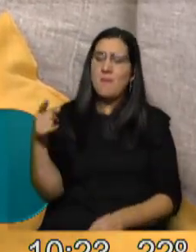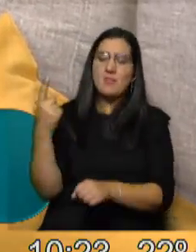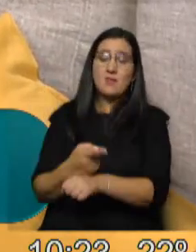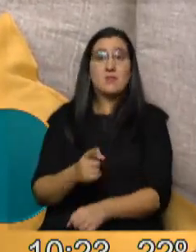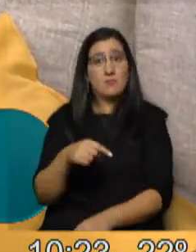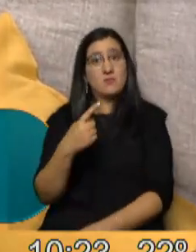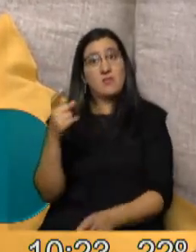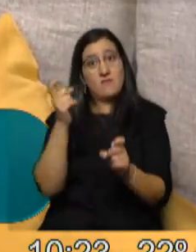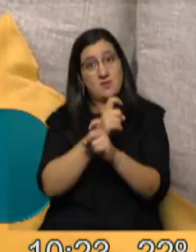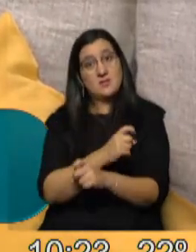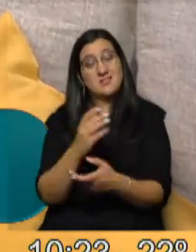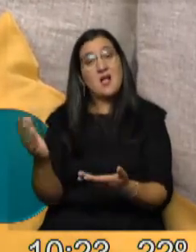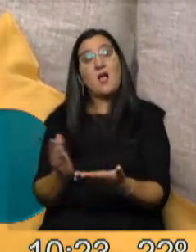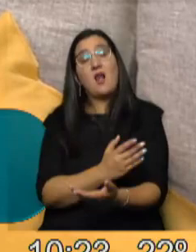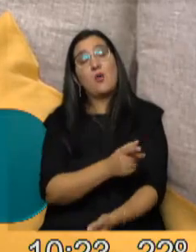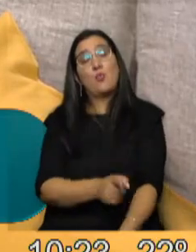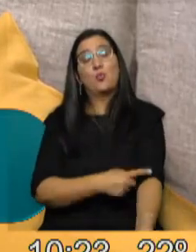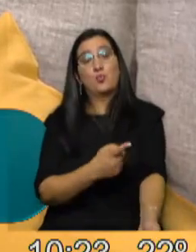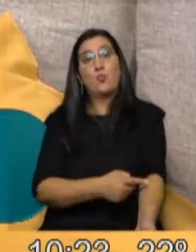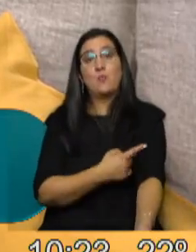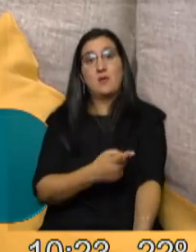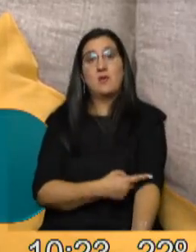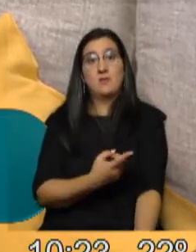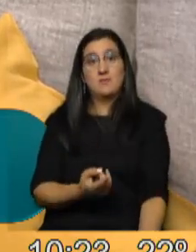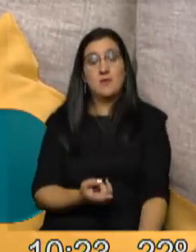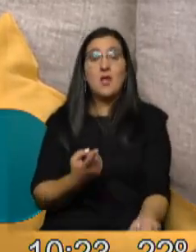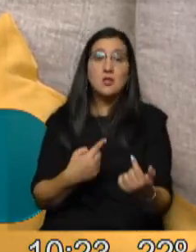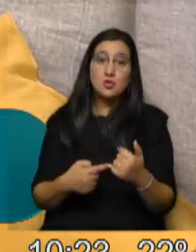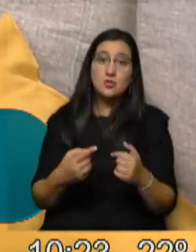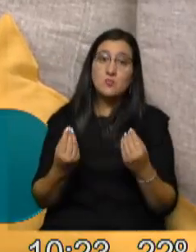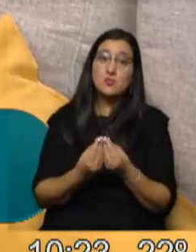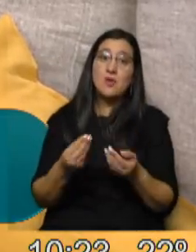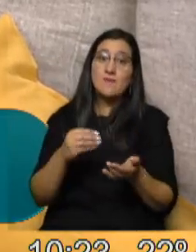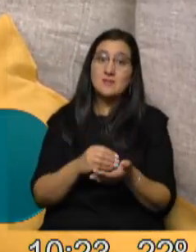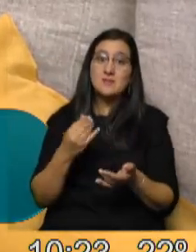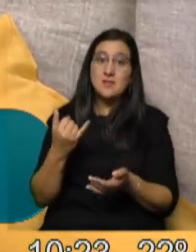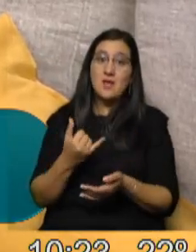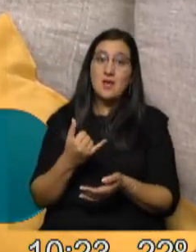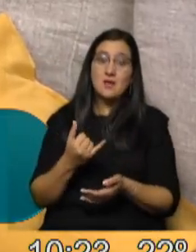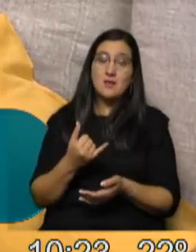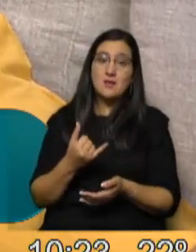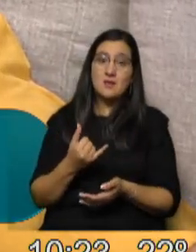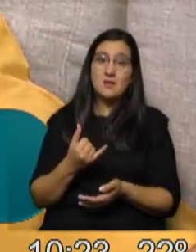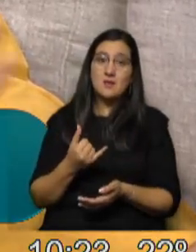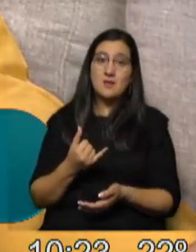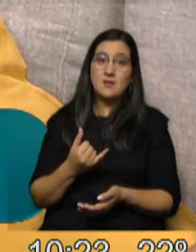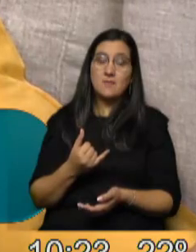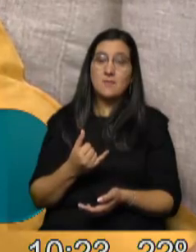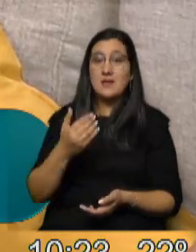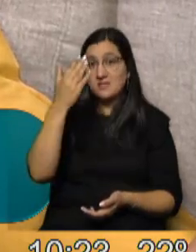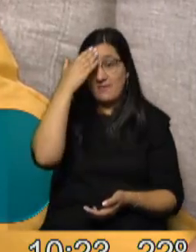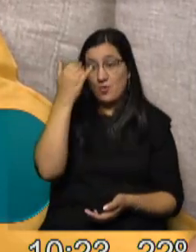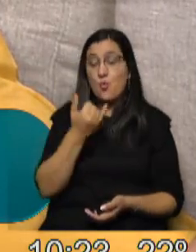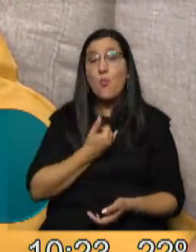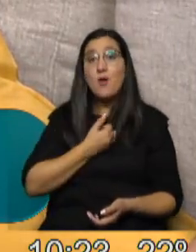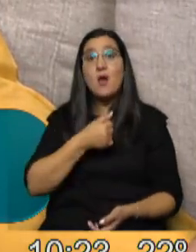es más difícil decirle, oh, mirá, vos tenés que ocupar tal lugar. Por lo tanto, muchas veces, si tengo para saber cómo se